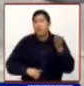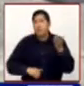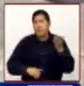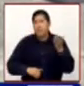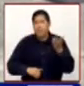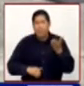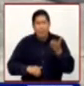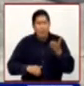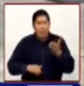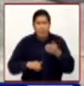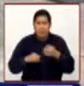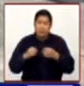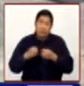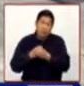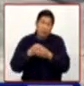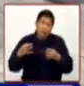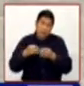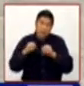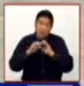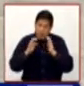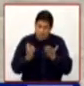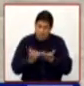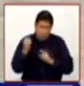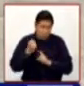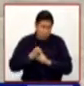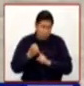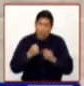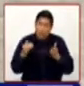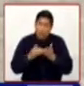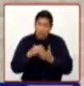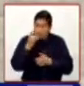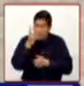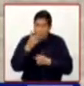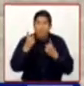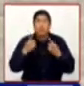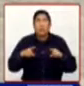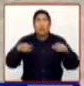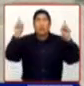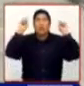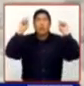secuestrada. La Dirección General de la Lucha contra el Narcotráfico logra